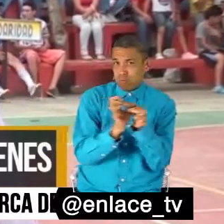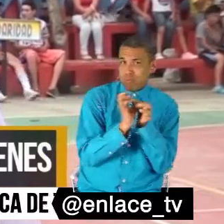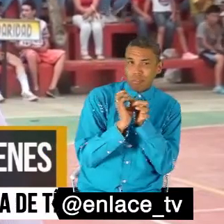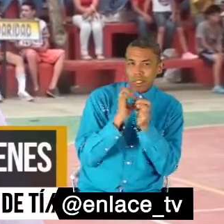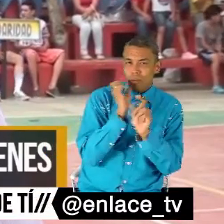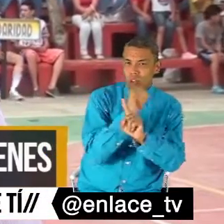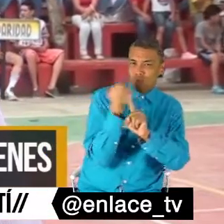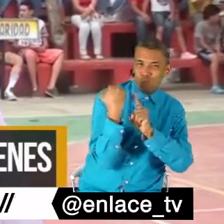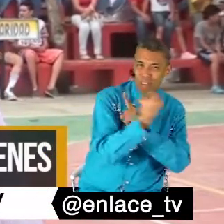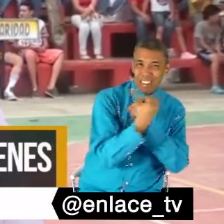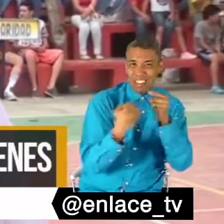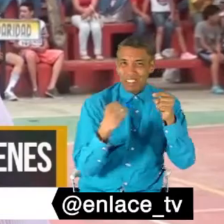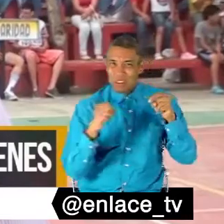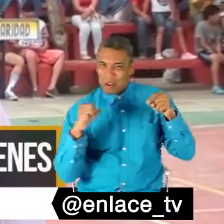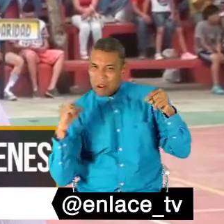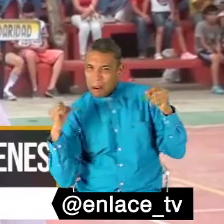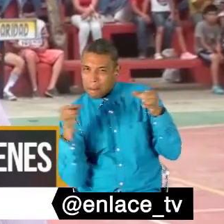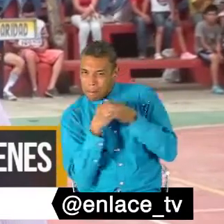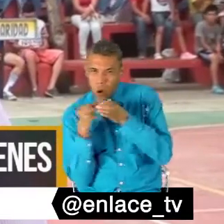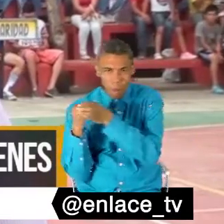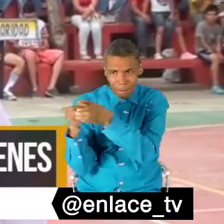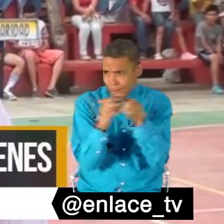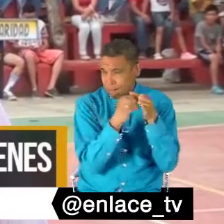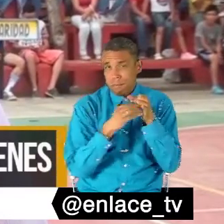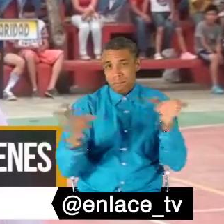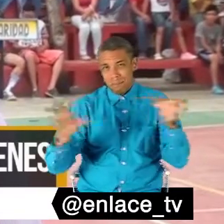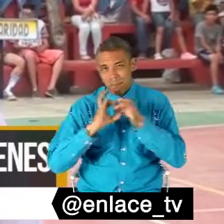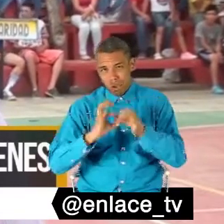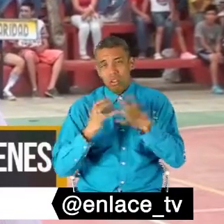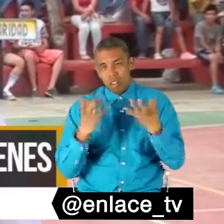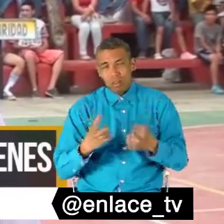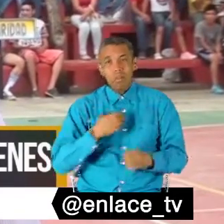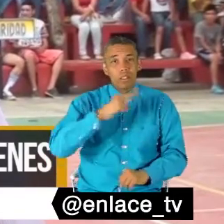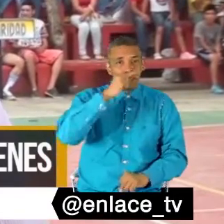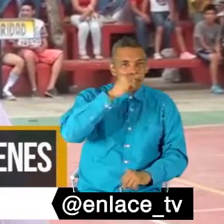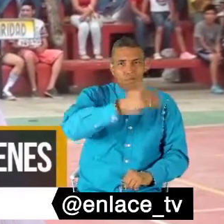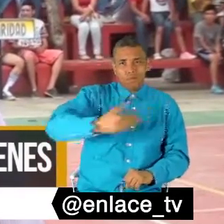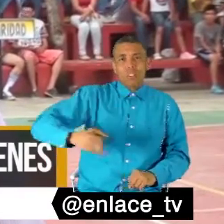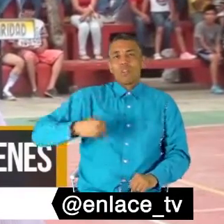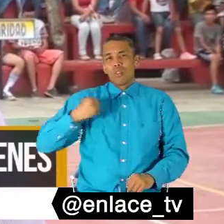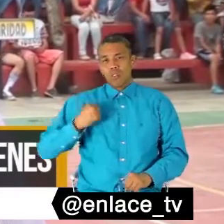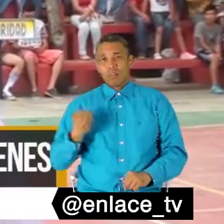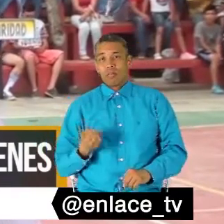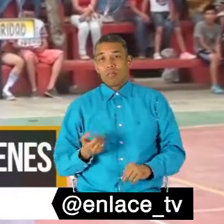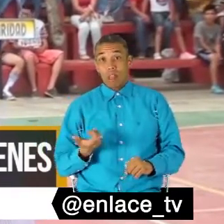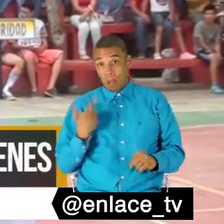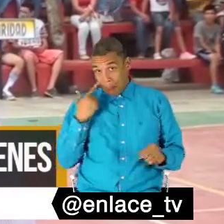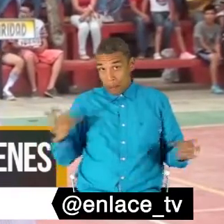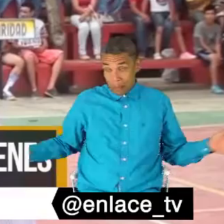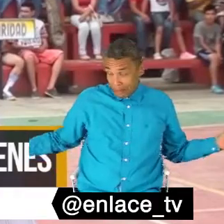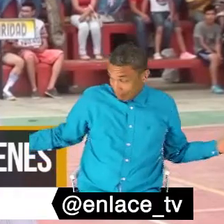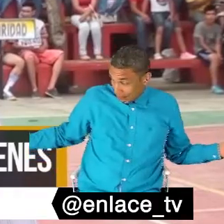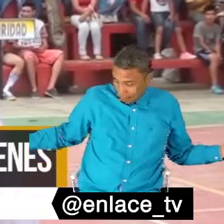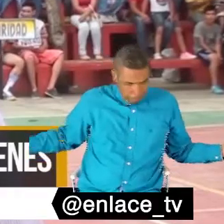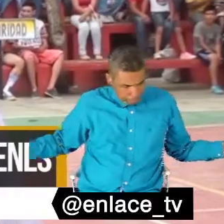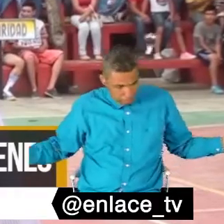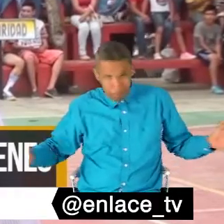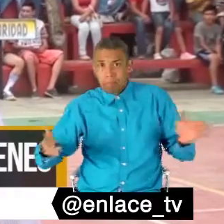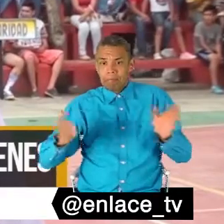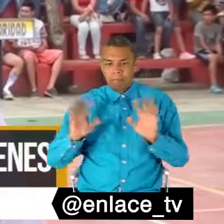ese tejido social de Santa Rosa. Hoy, de parte, a través de los niños y de los jóvenes, se le está enviando un mensaje a toda la comunidad de Santa